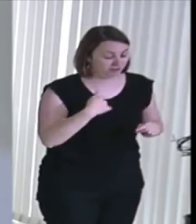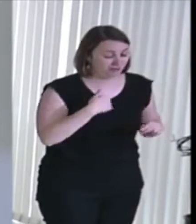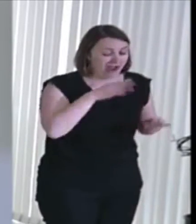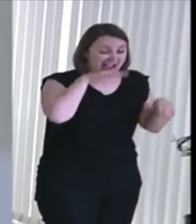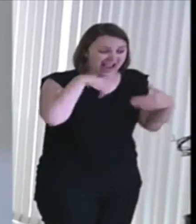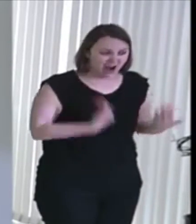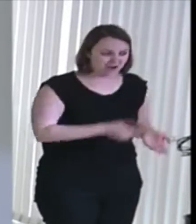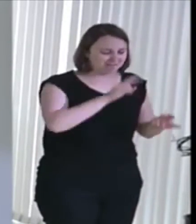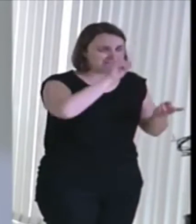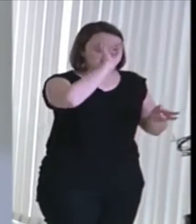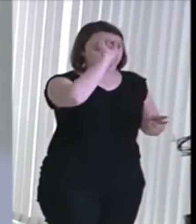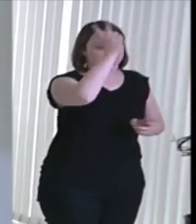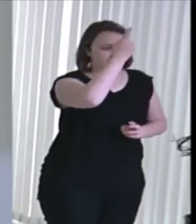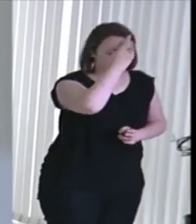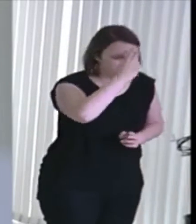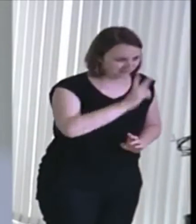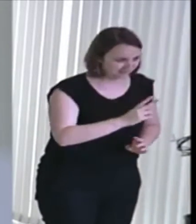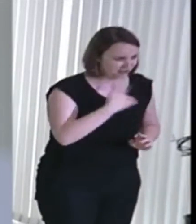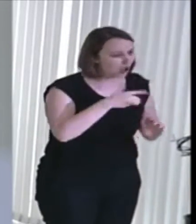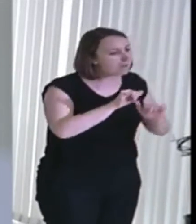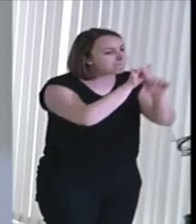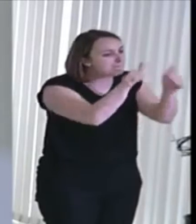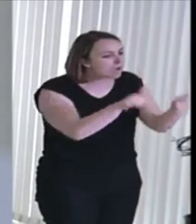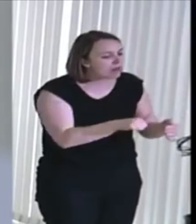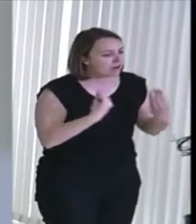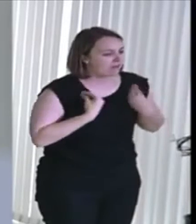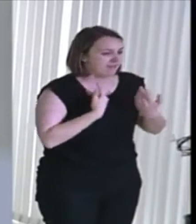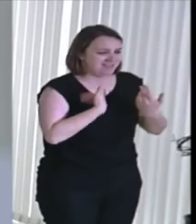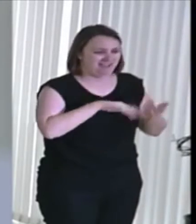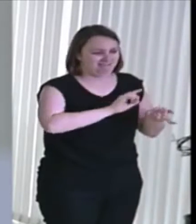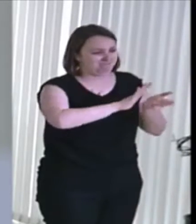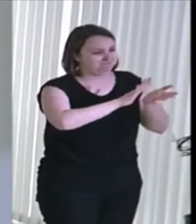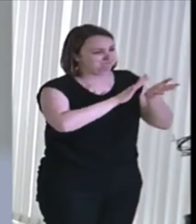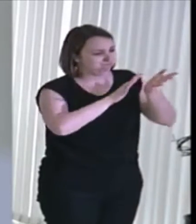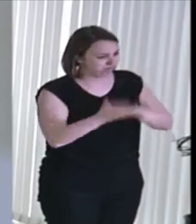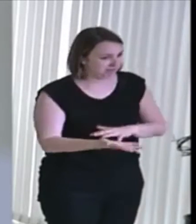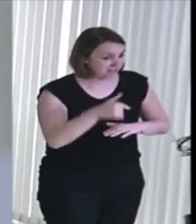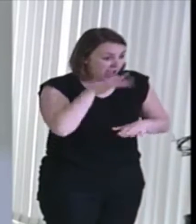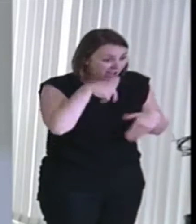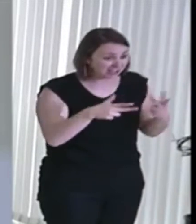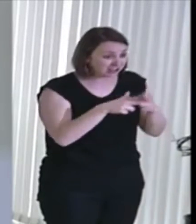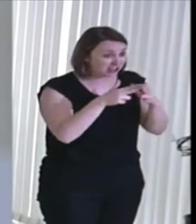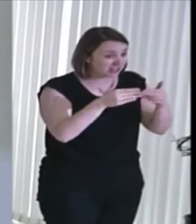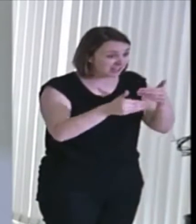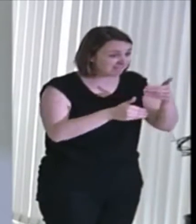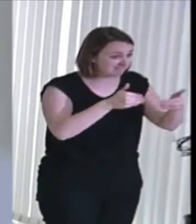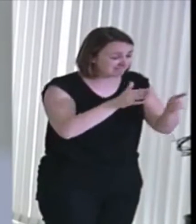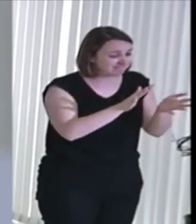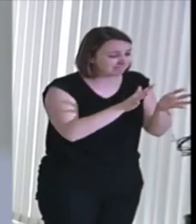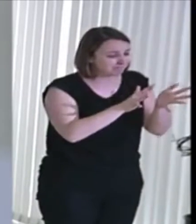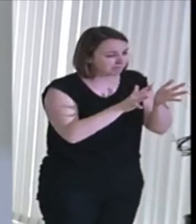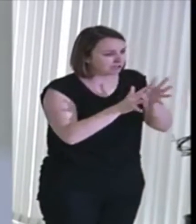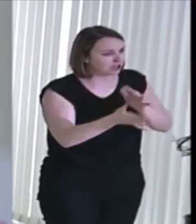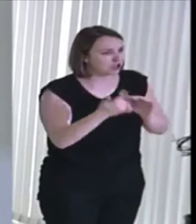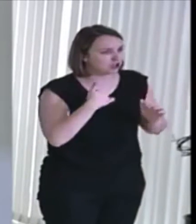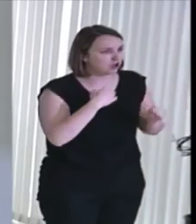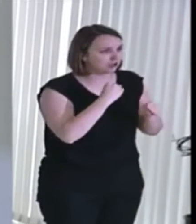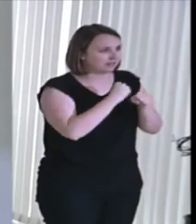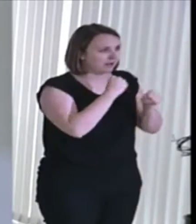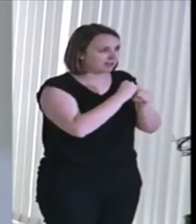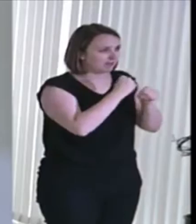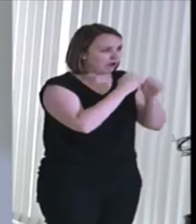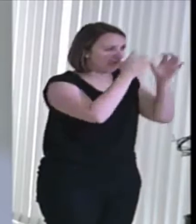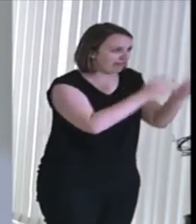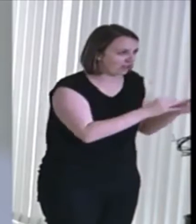cosa, ya estamos cambiando modelos. Exacto. A seguir. ¿Sabes? Y la sociedad creo que va cambiando el tengo que vivir en el trabajo